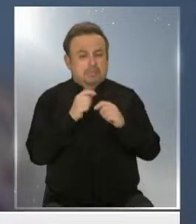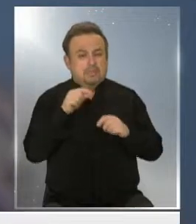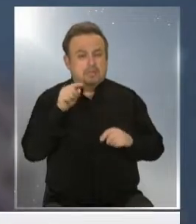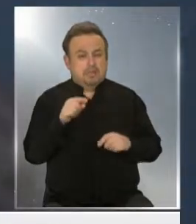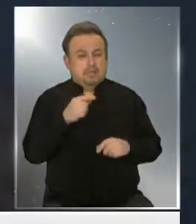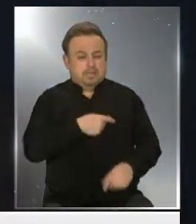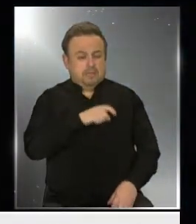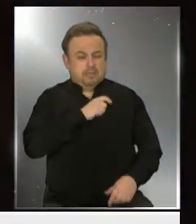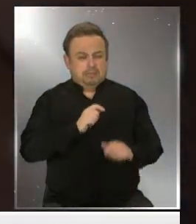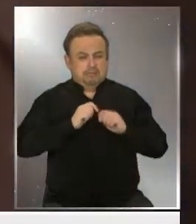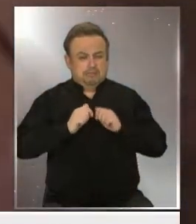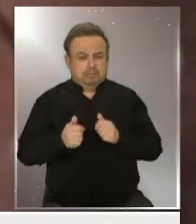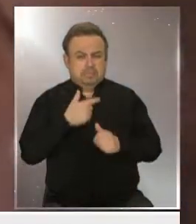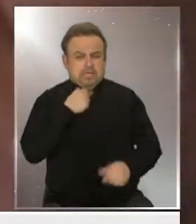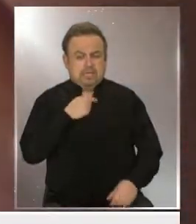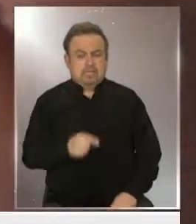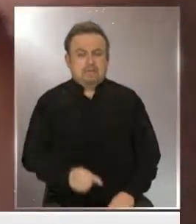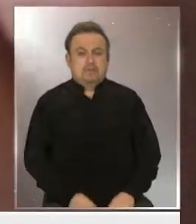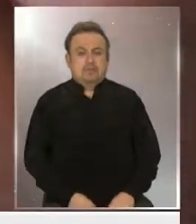a los españoles.